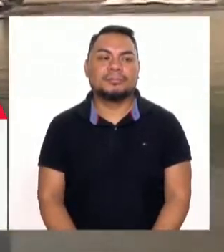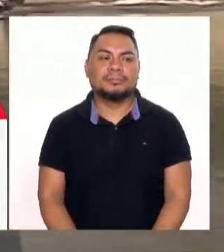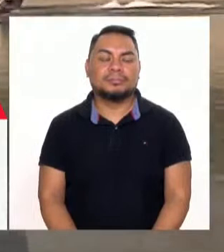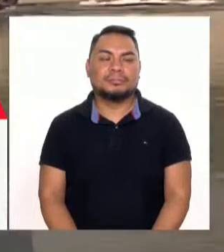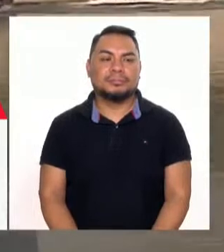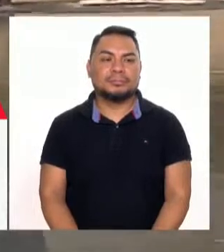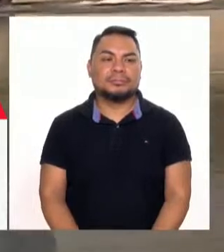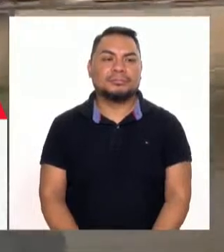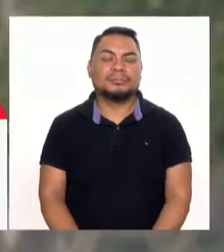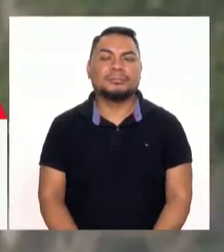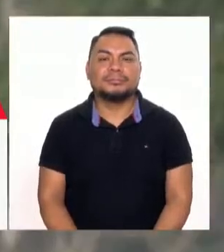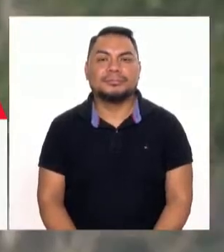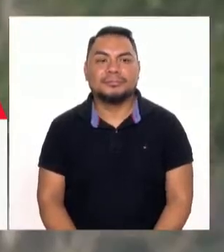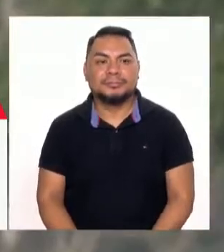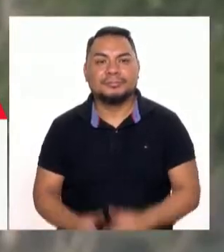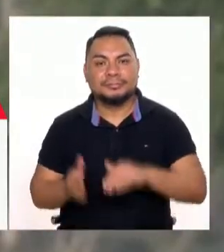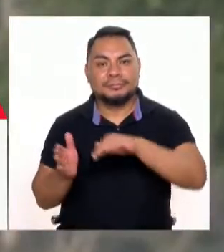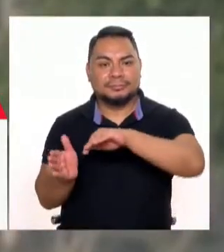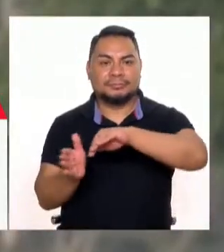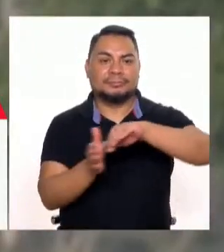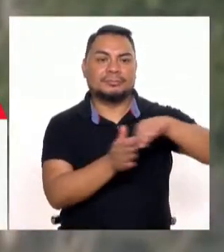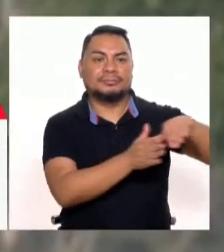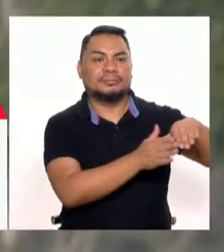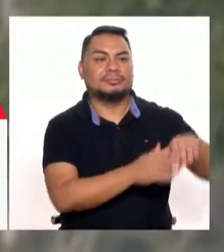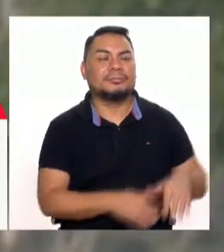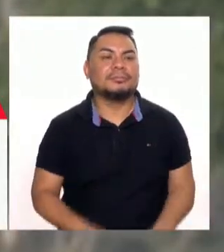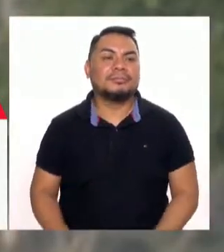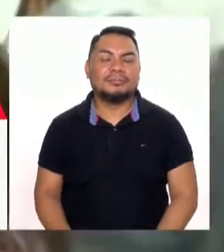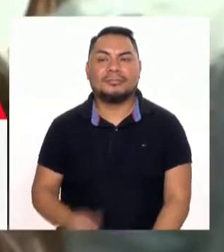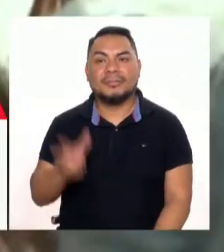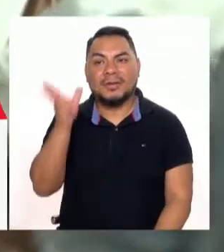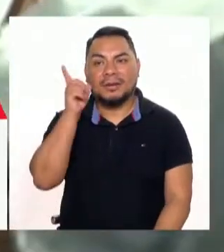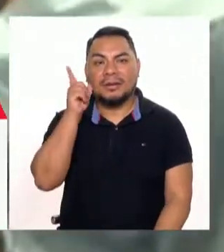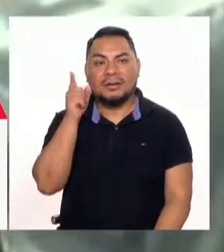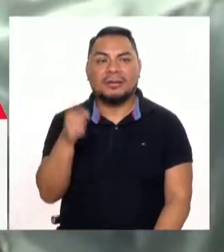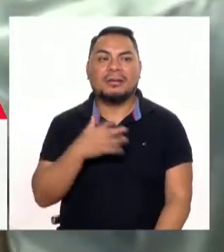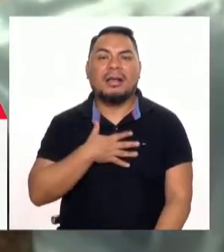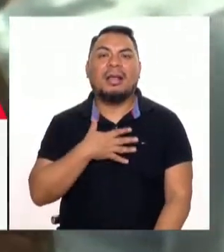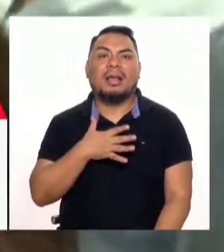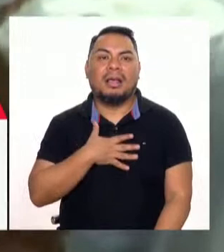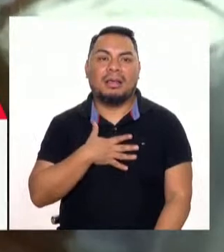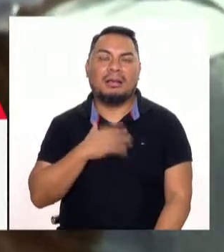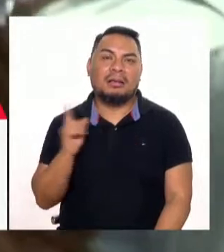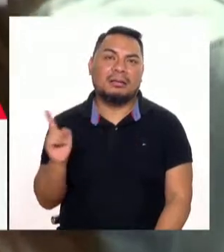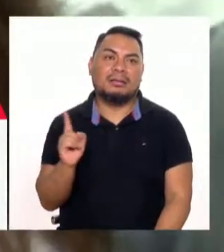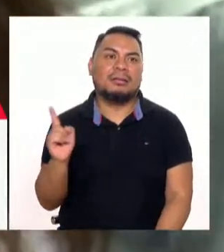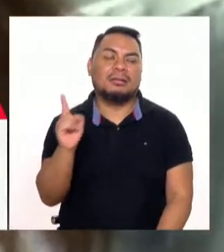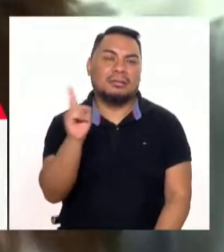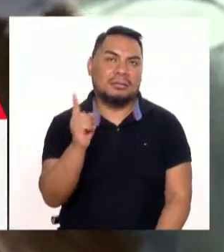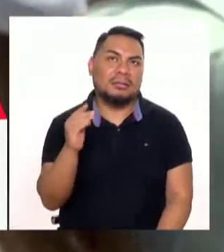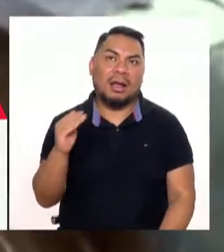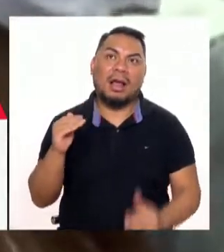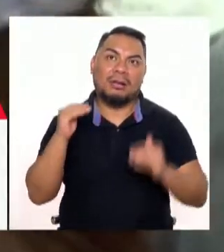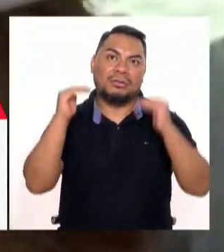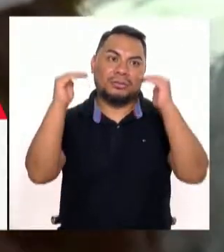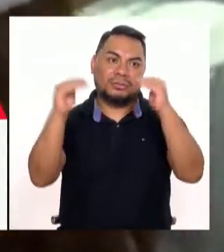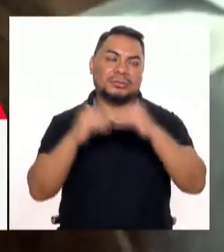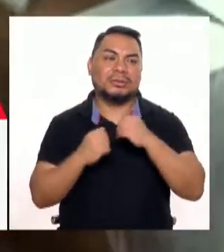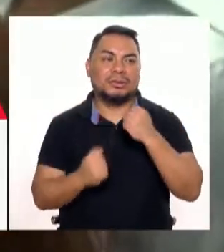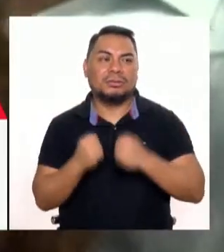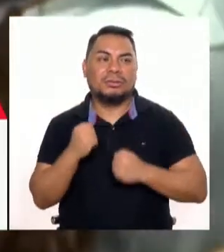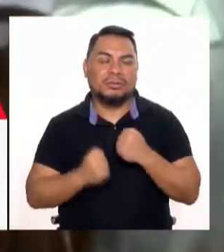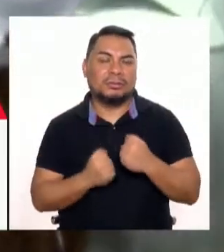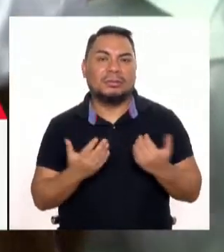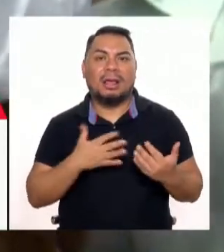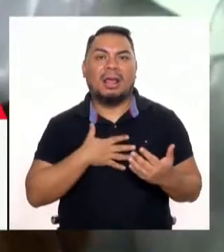escuchando Entonces agreguar como ustedes lo están escuchando está un poco agitado por por la altura y por obviamente está corriendo